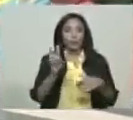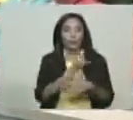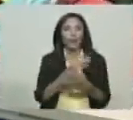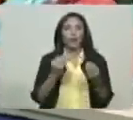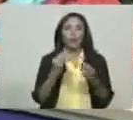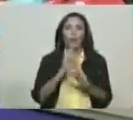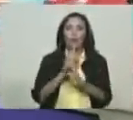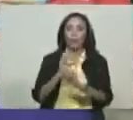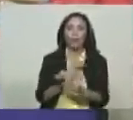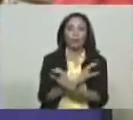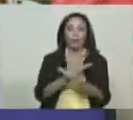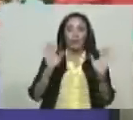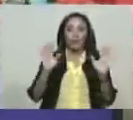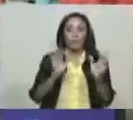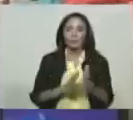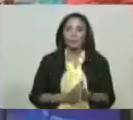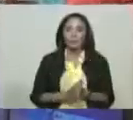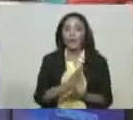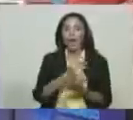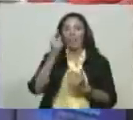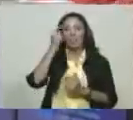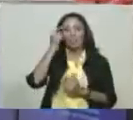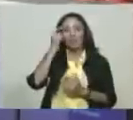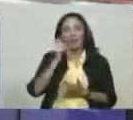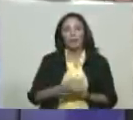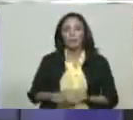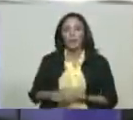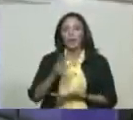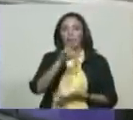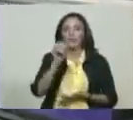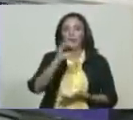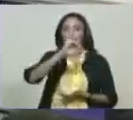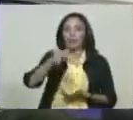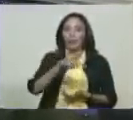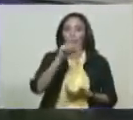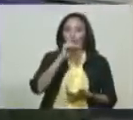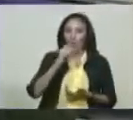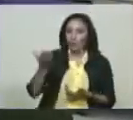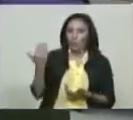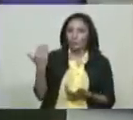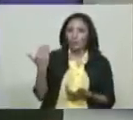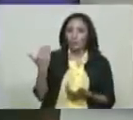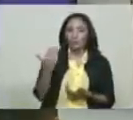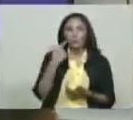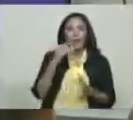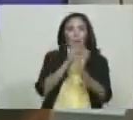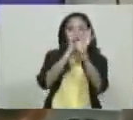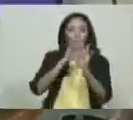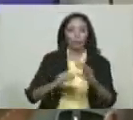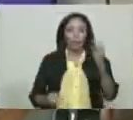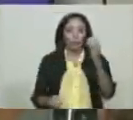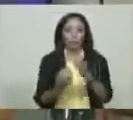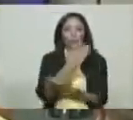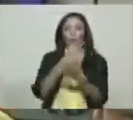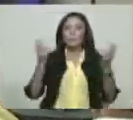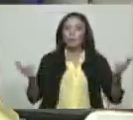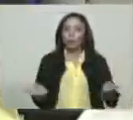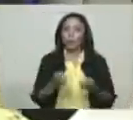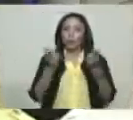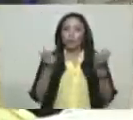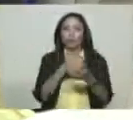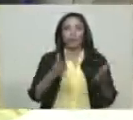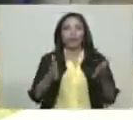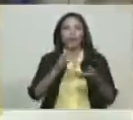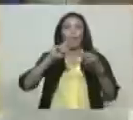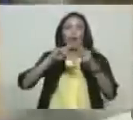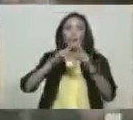resultado, aquel heroico e inolvidable 30 de julio del año 2017, fue una gran victoria del pueblo por la